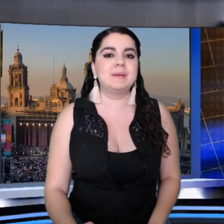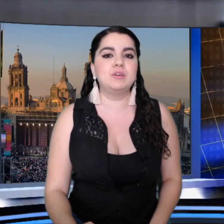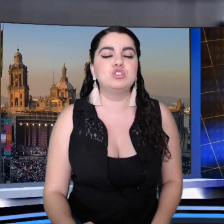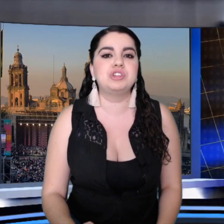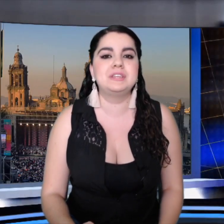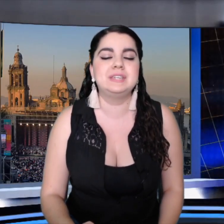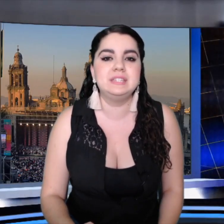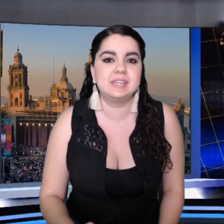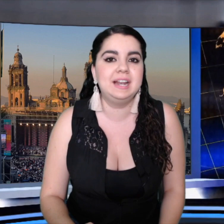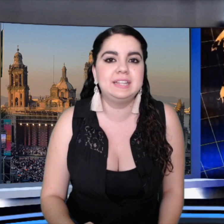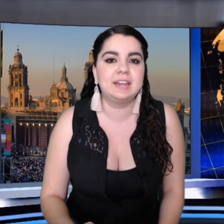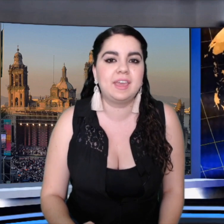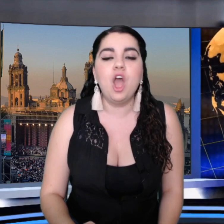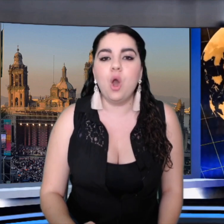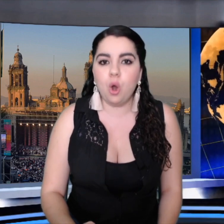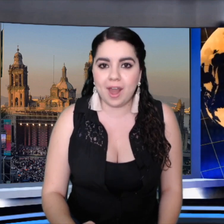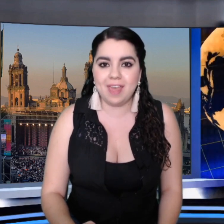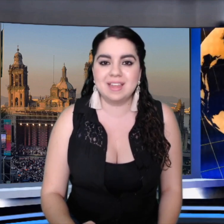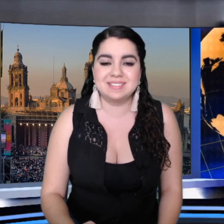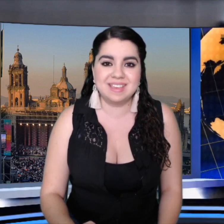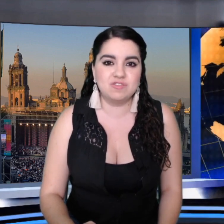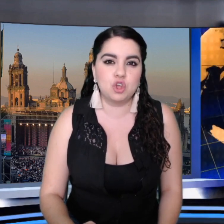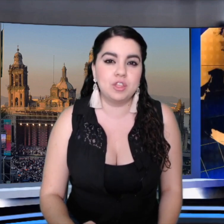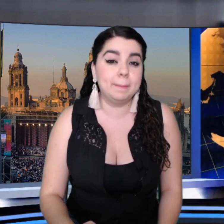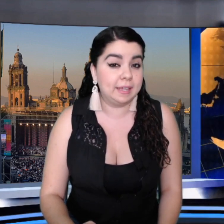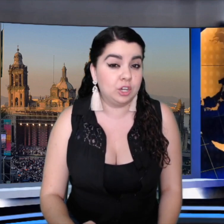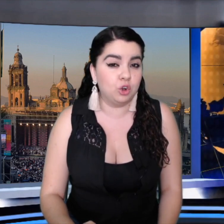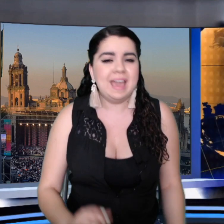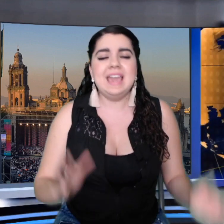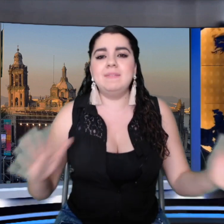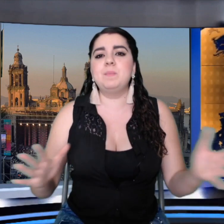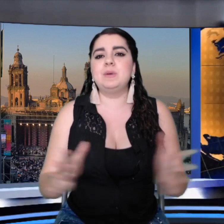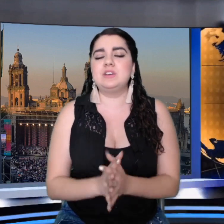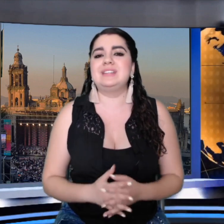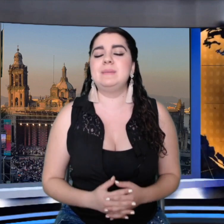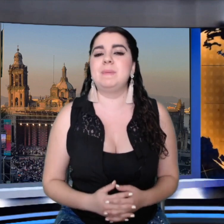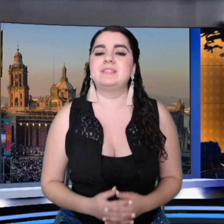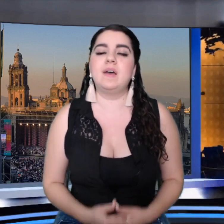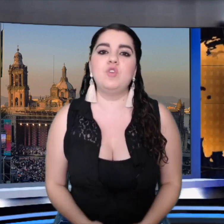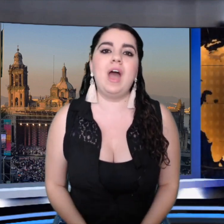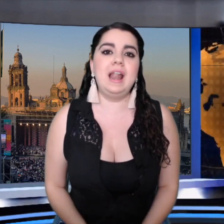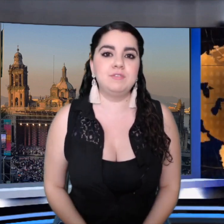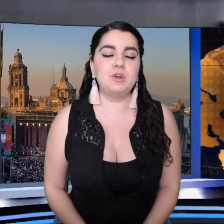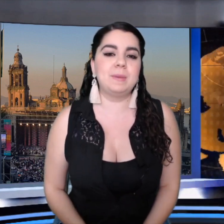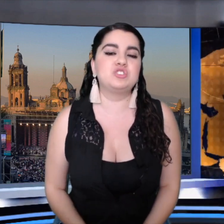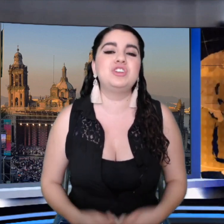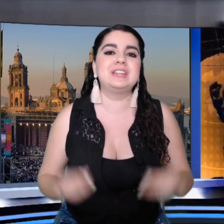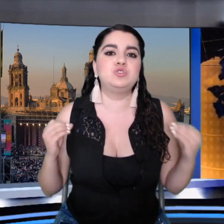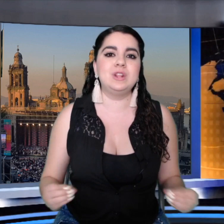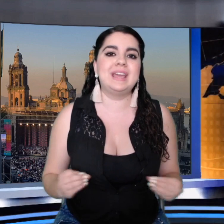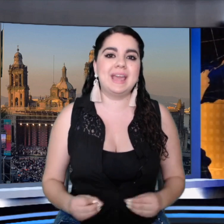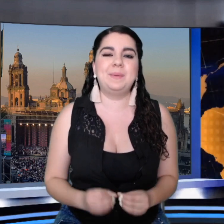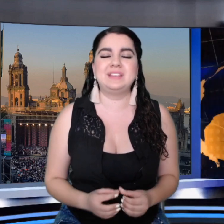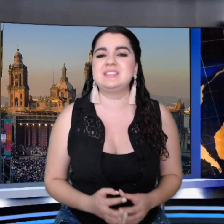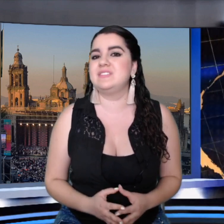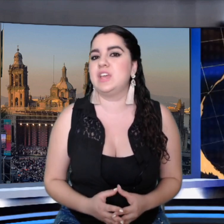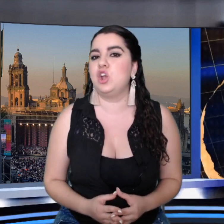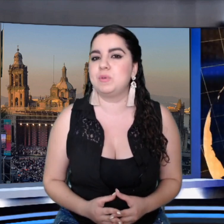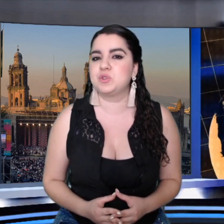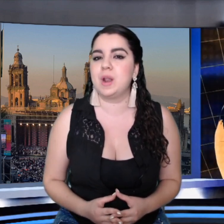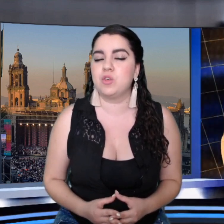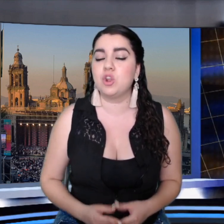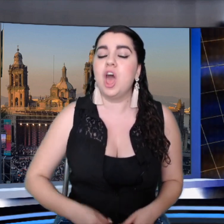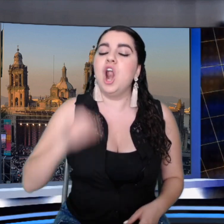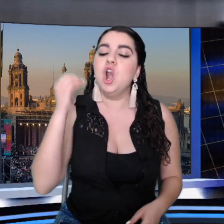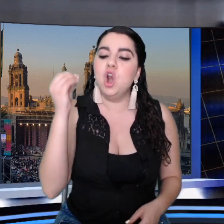todos los sábados 3:15 de la tarde, hora del centro de México. Y bien, pues ahora sí, pasando a la información, resulta que el presidente